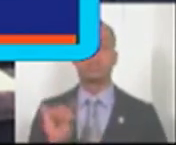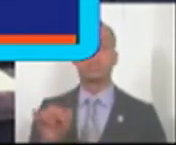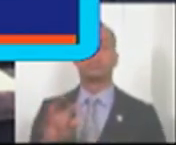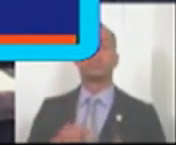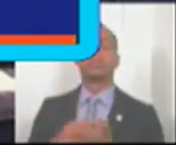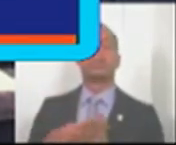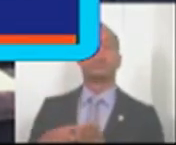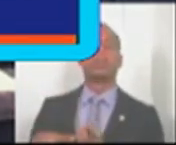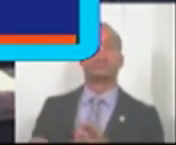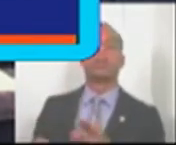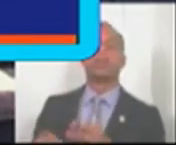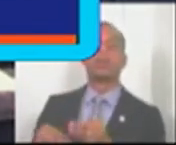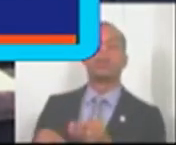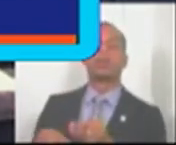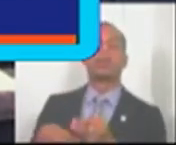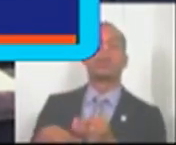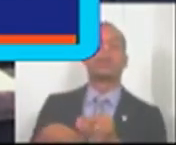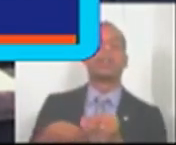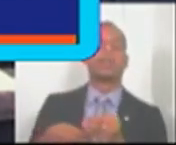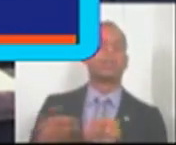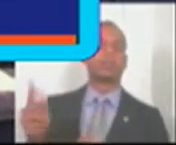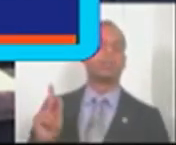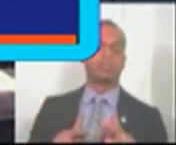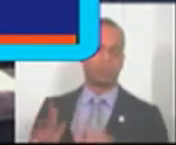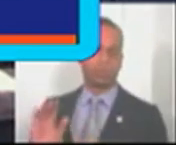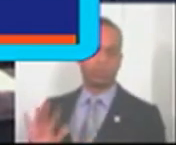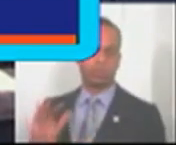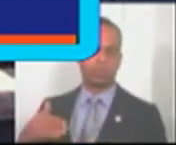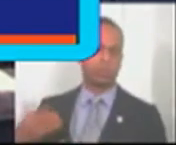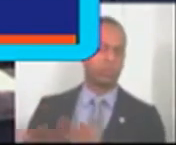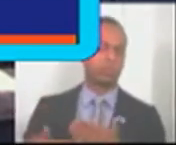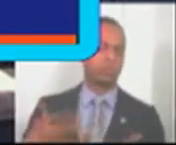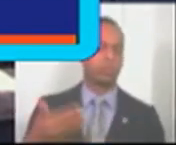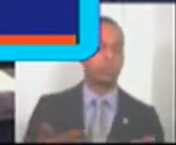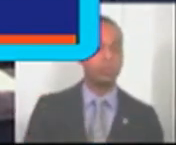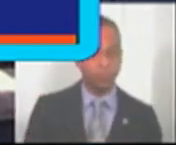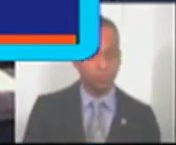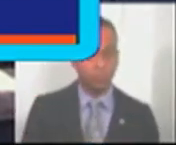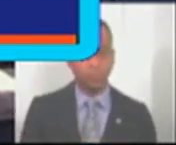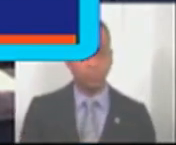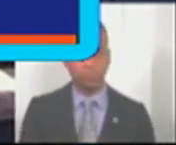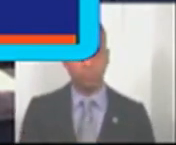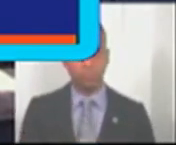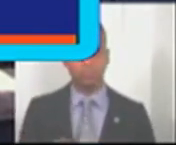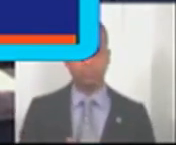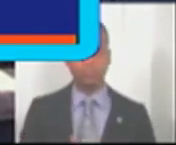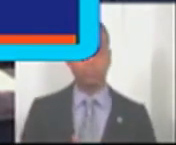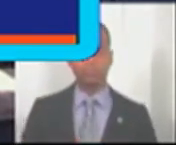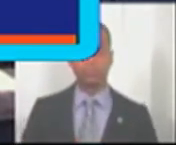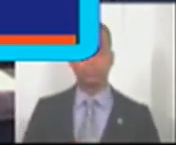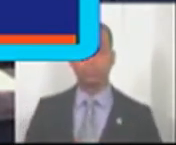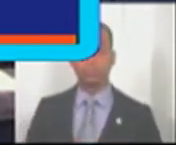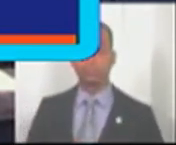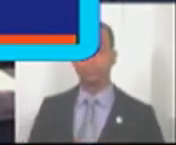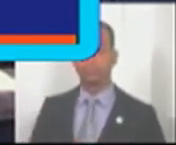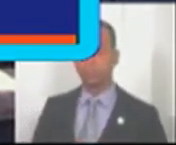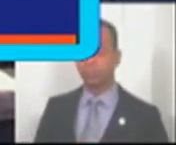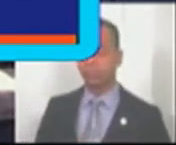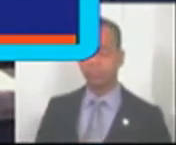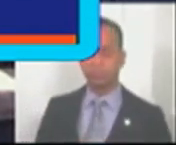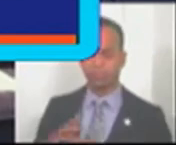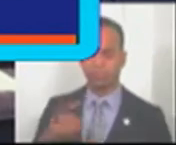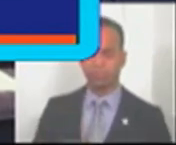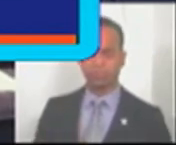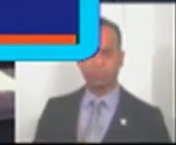acumulación al ritmo del ser humano, que de verdad el ser humano va andando. Tuve un congreso, me